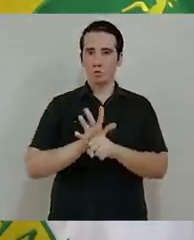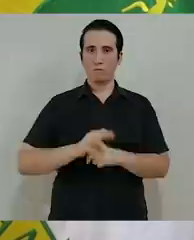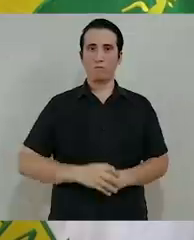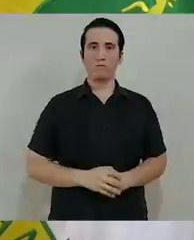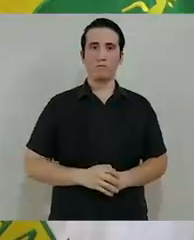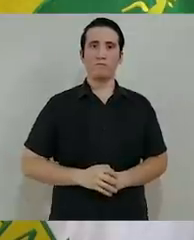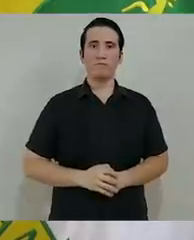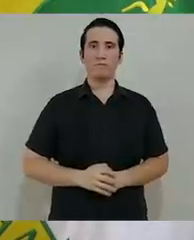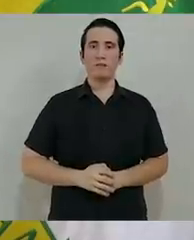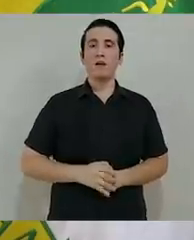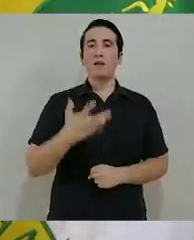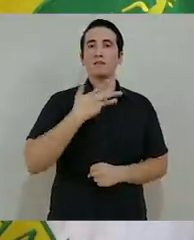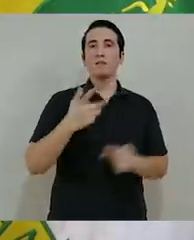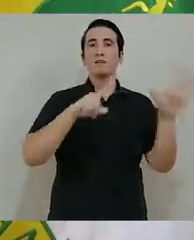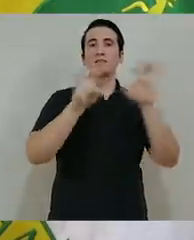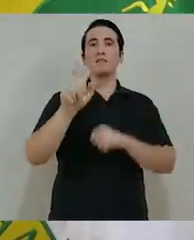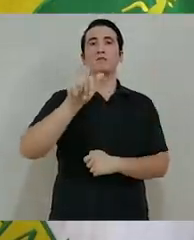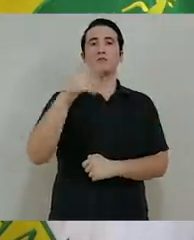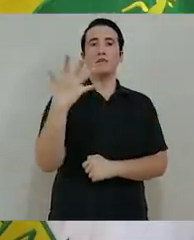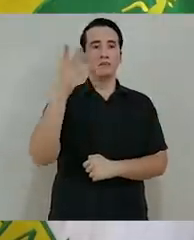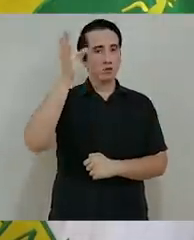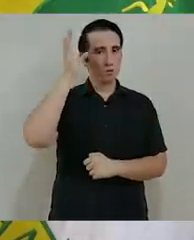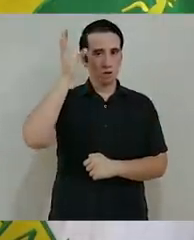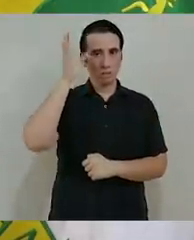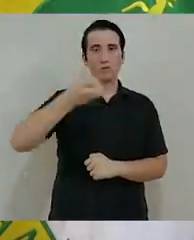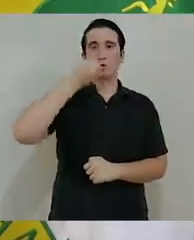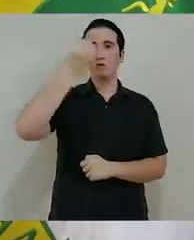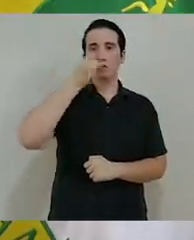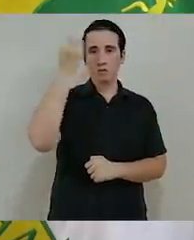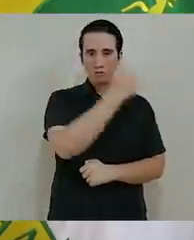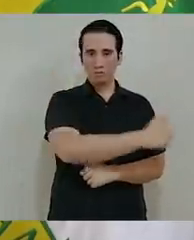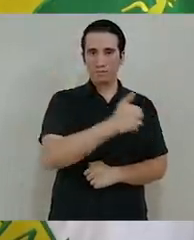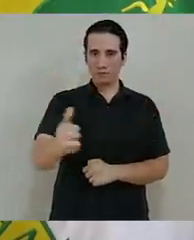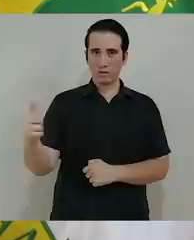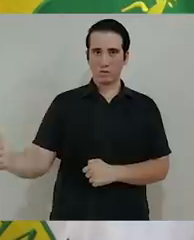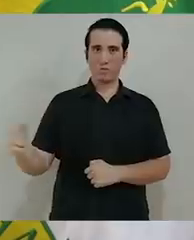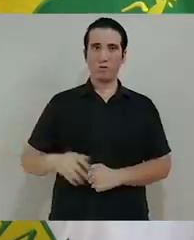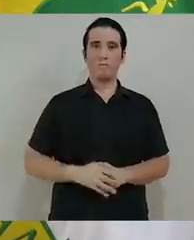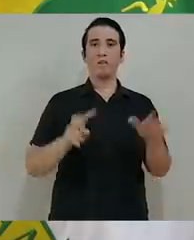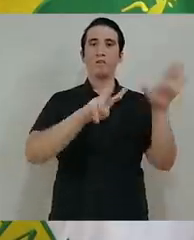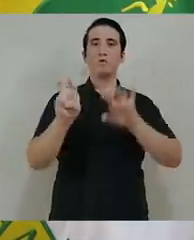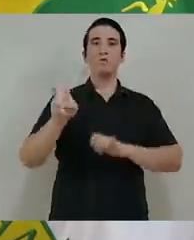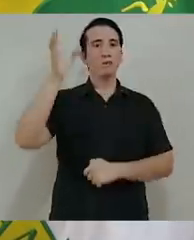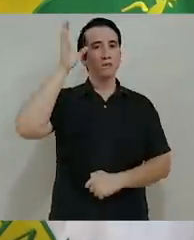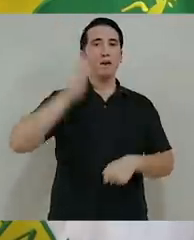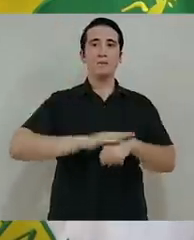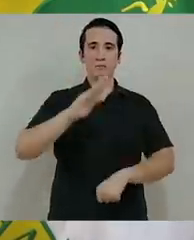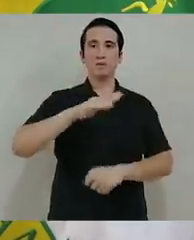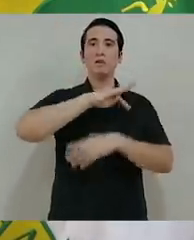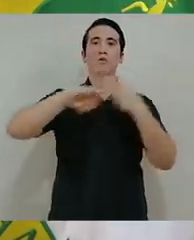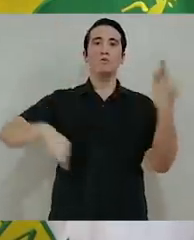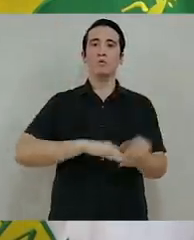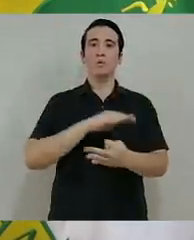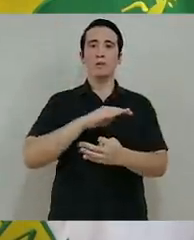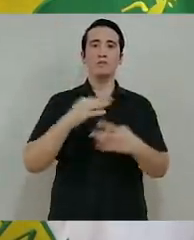por coronavirus, el cual albergaría 175 camas con oxígeno disponible para cada una y 200 camas